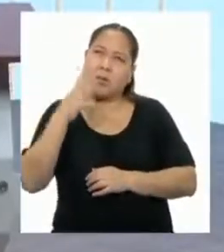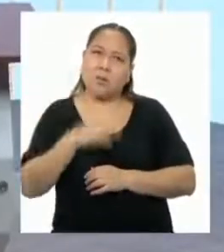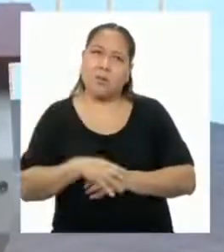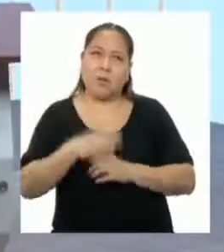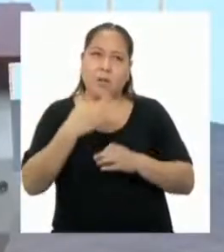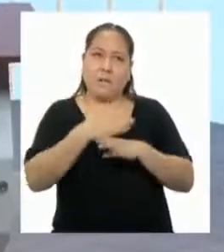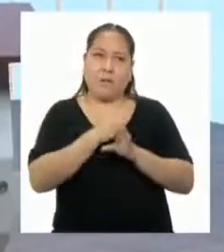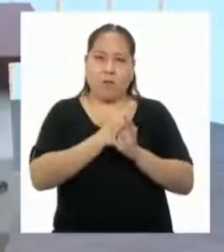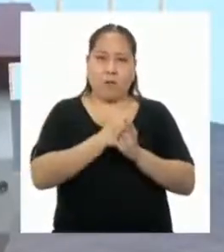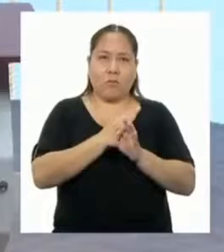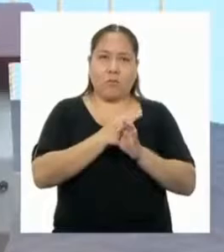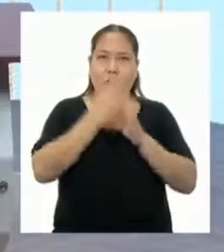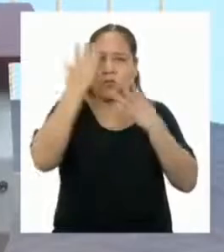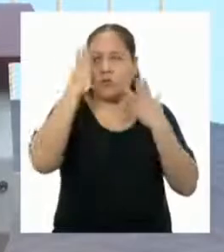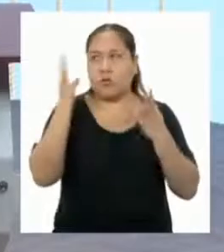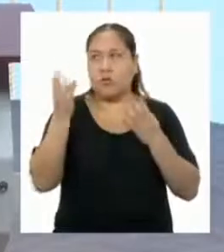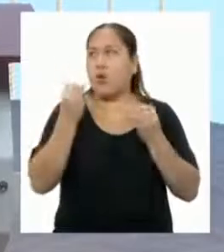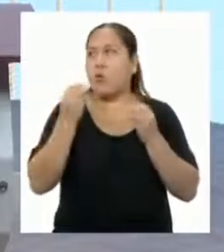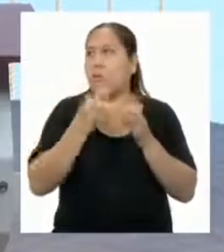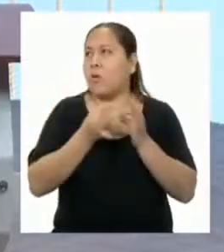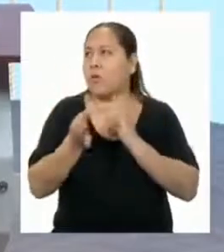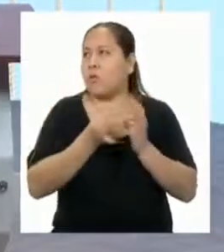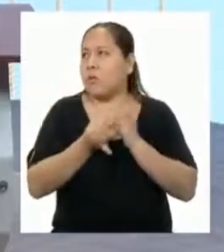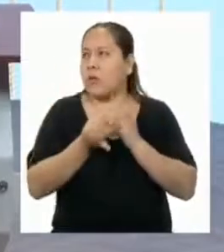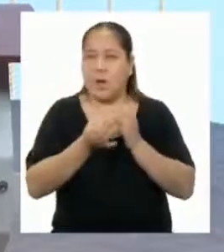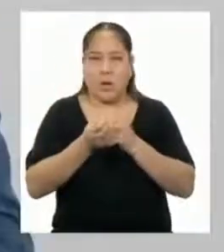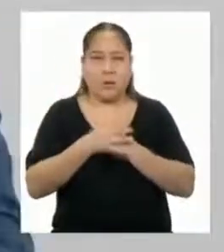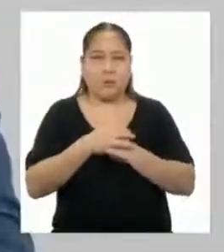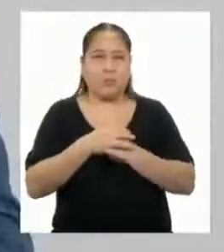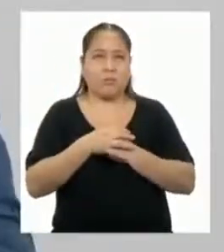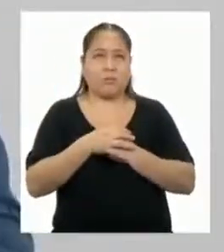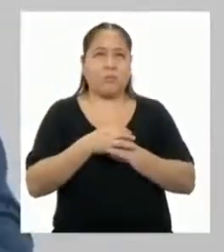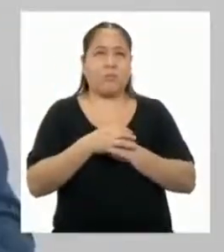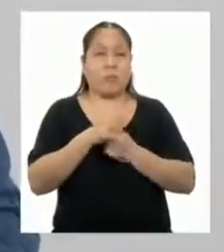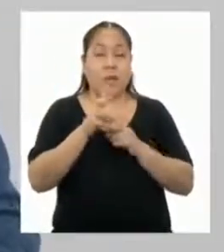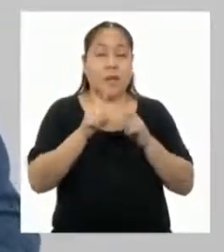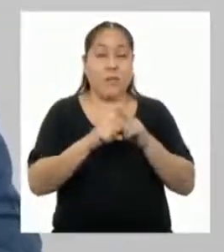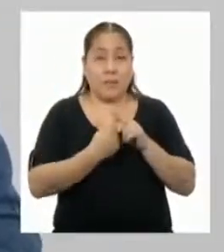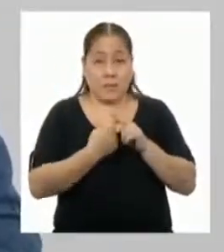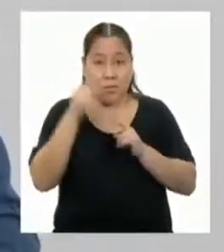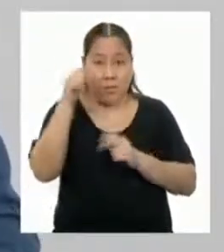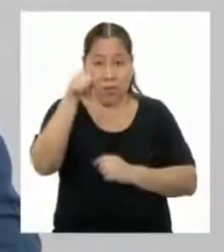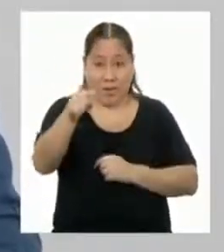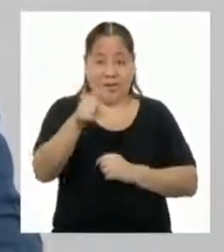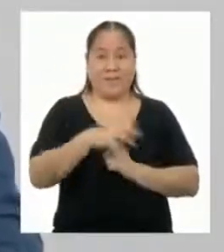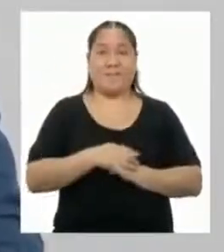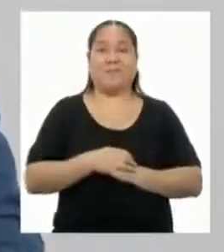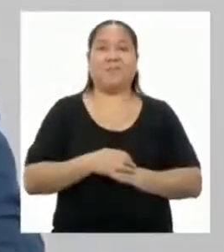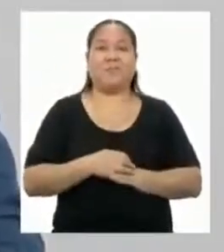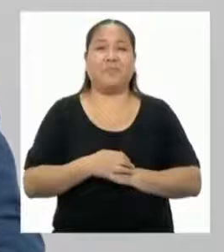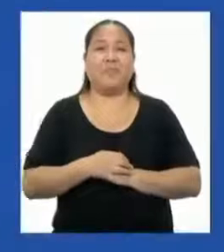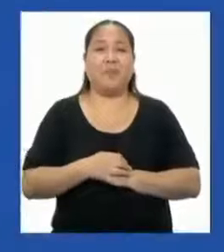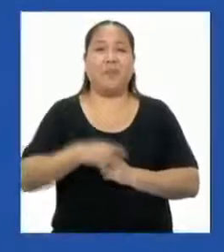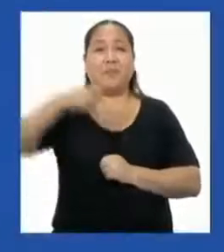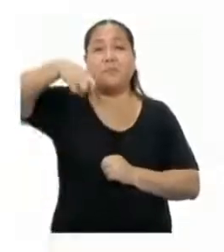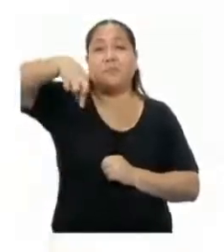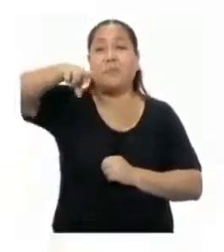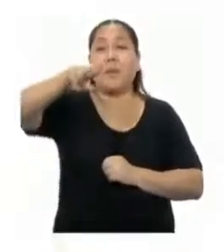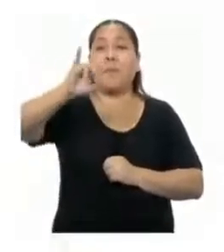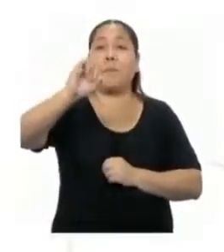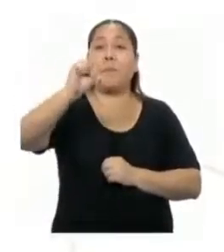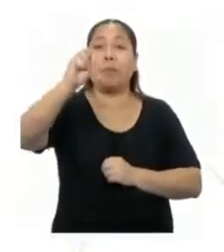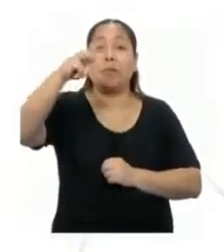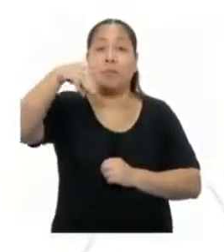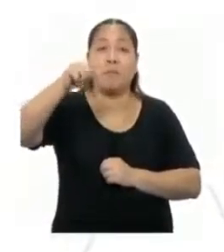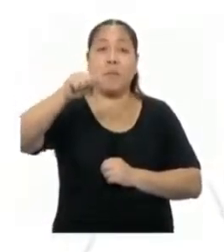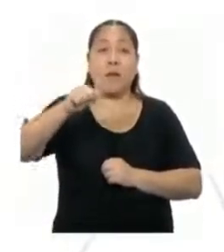tienen forma, pero no sé cómo explicarlo con palabras. Empecemos por ahí entonces. Un prisma